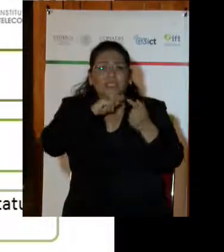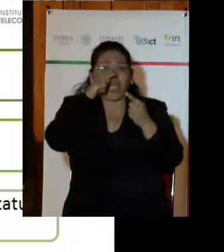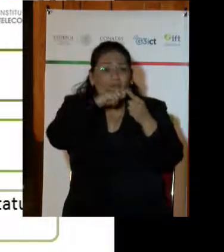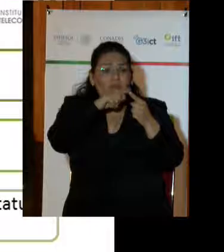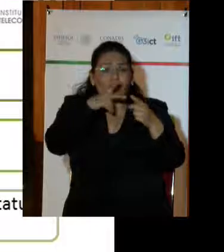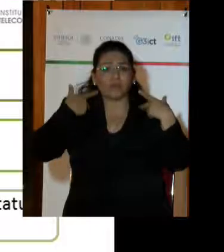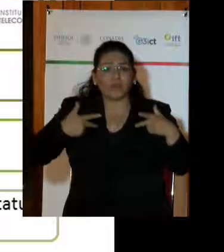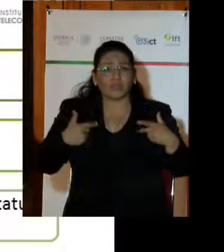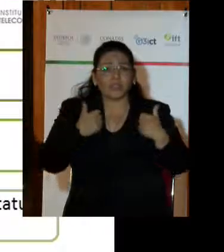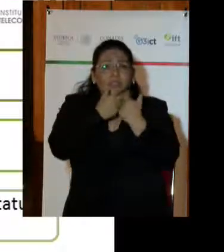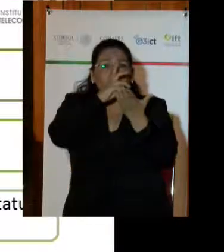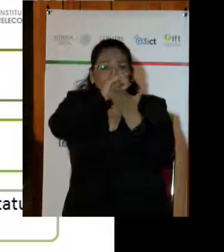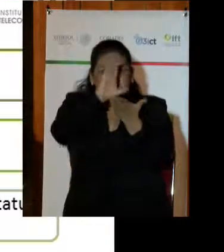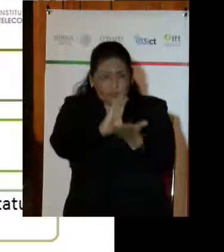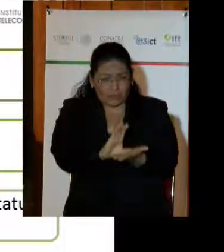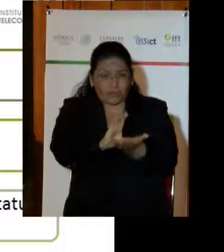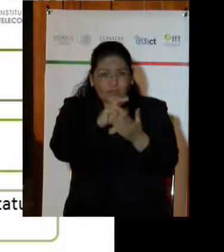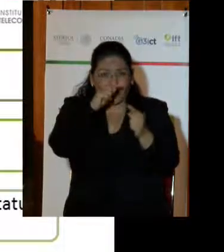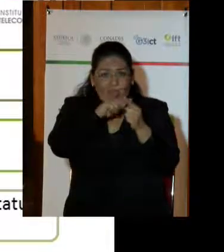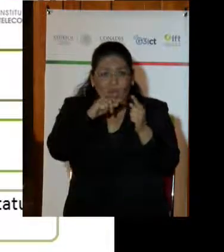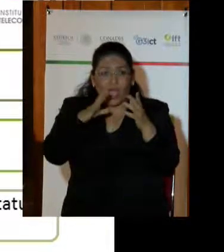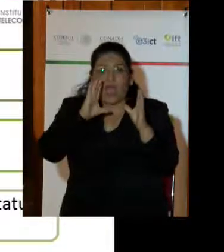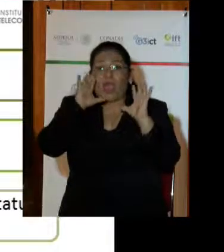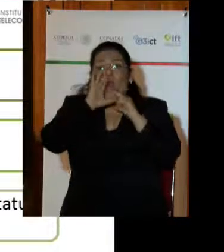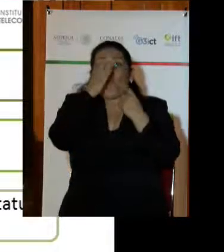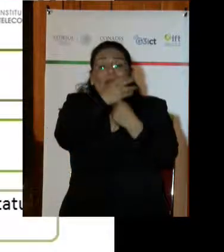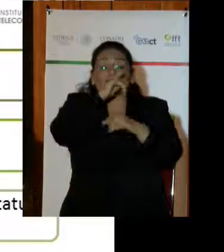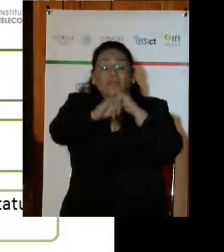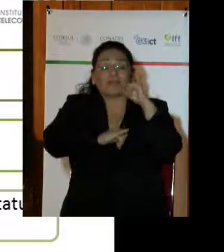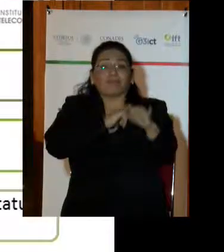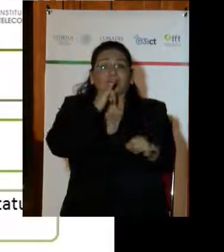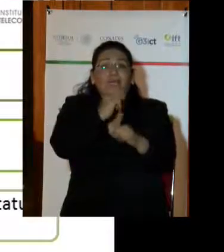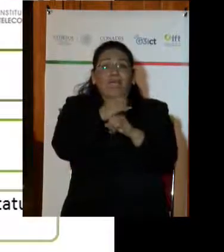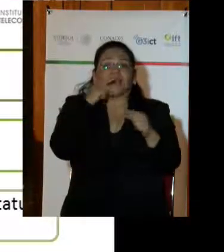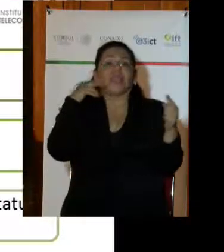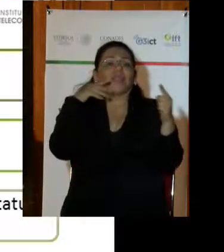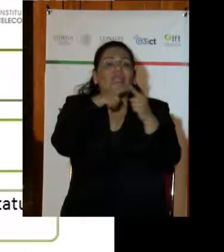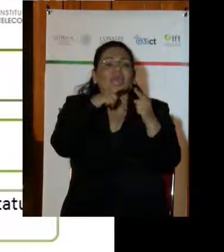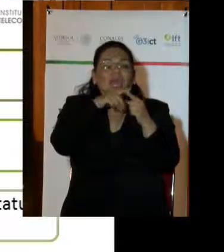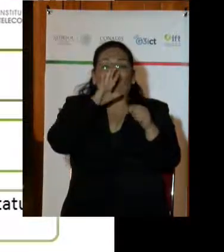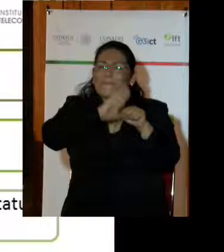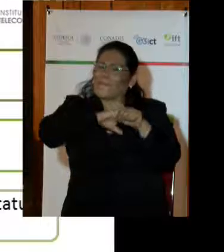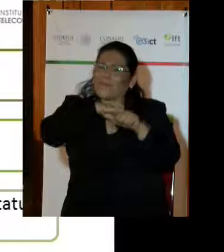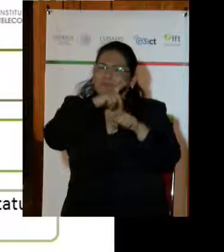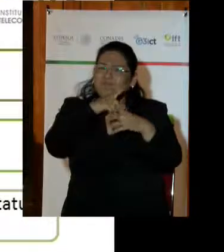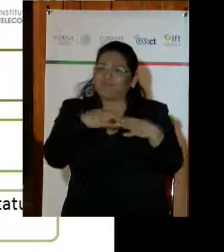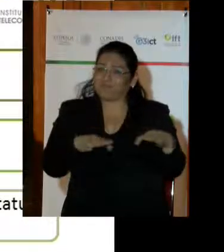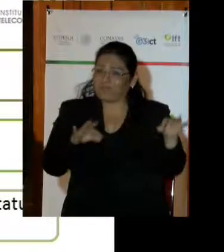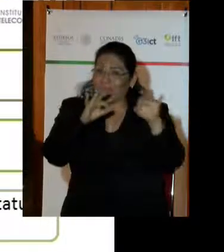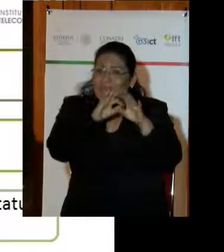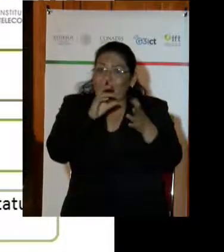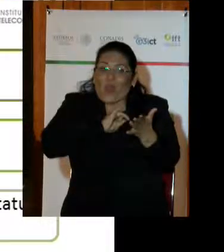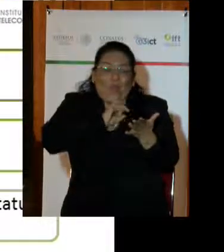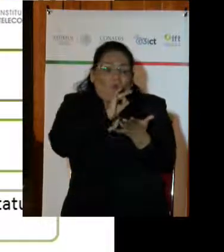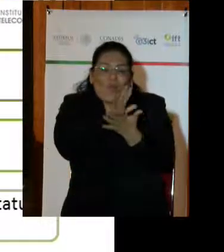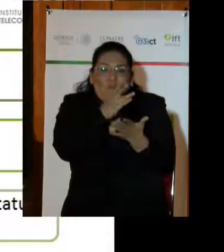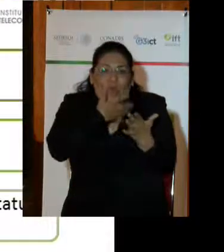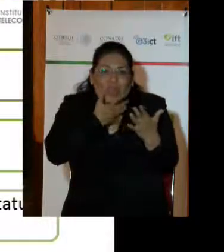personas con discapacidad y las convenciones internacionales, hay un elemento muy importante. No solo tienen que tener